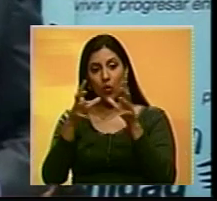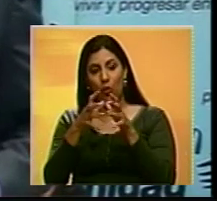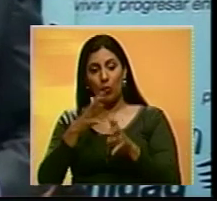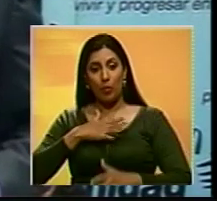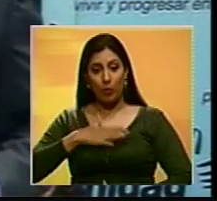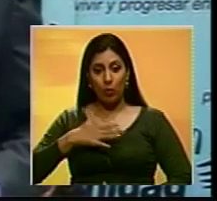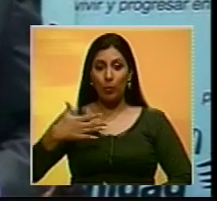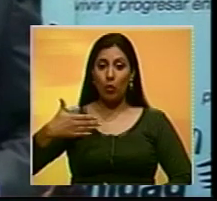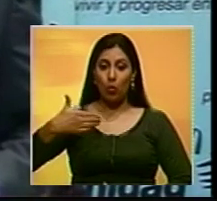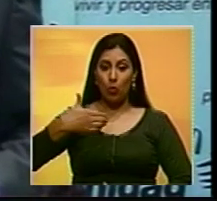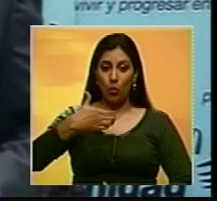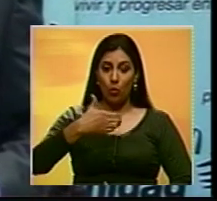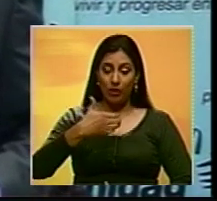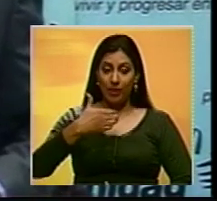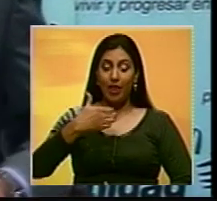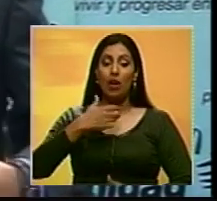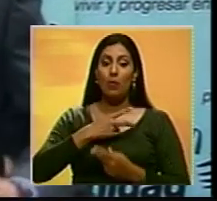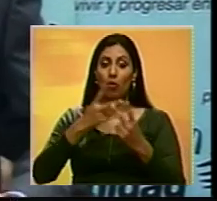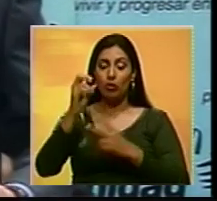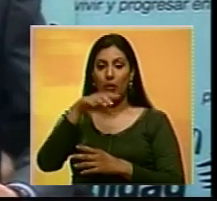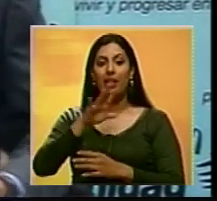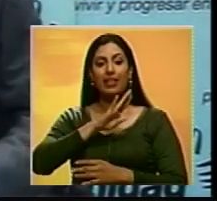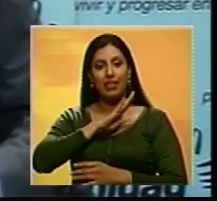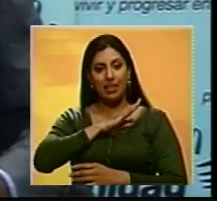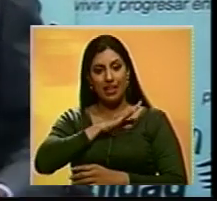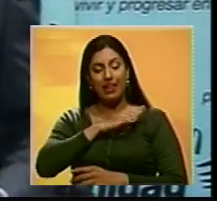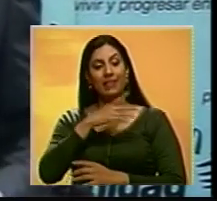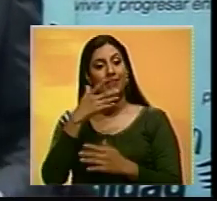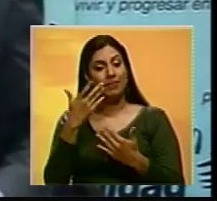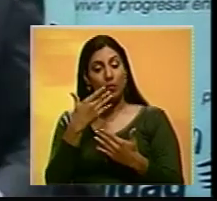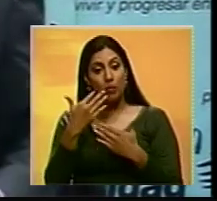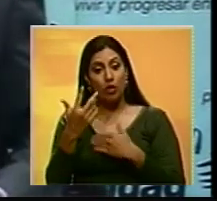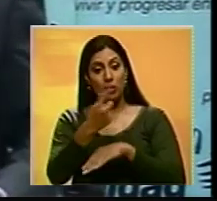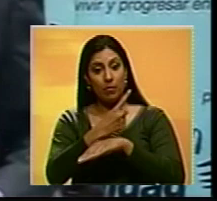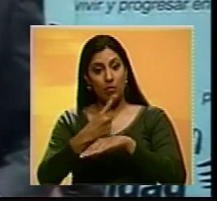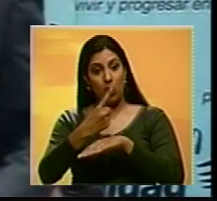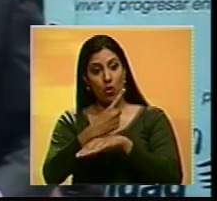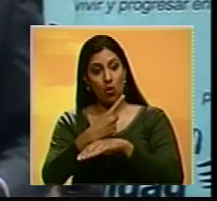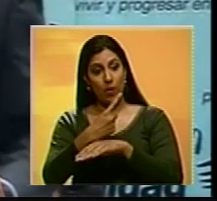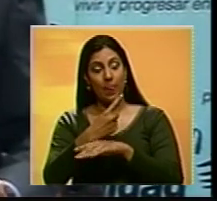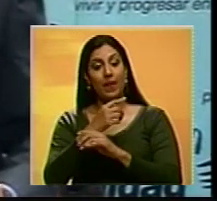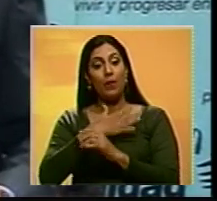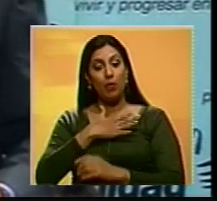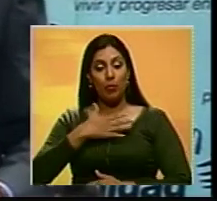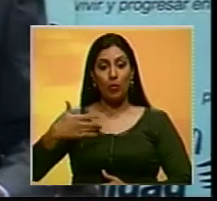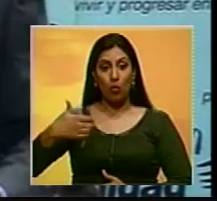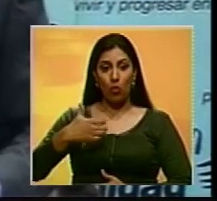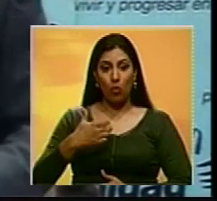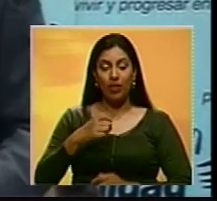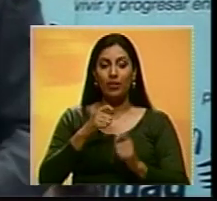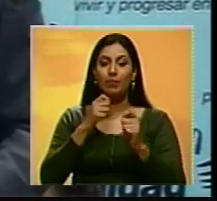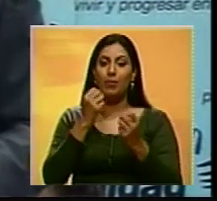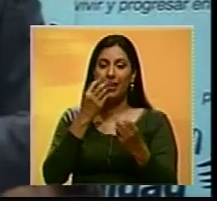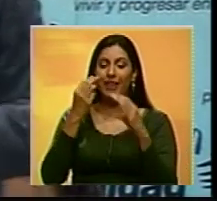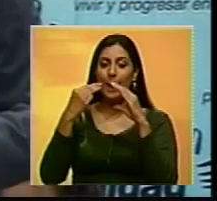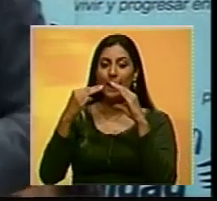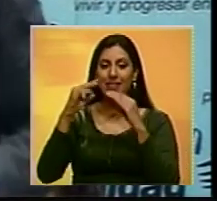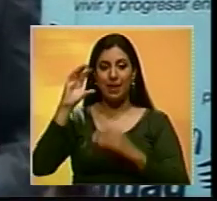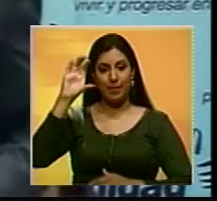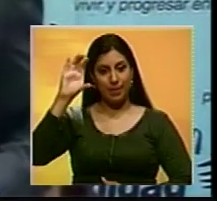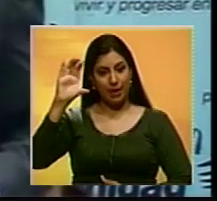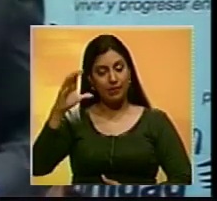la Mesa de la Unidad en la sede de Voluntad Popular, quedaron en que en las próximas horas la Mesa de la Unidad iba a dar un mensaje al país